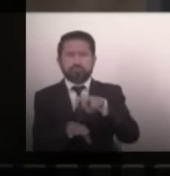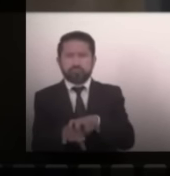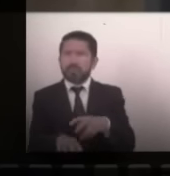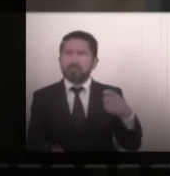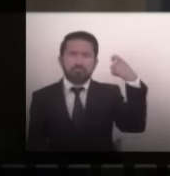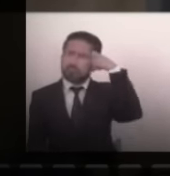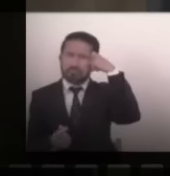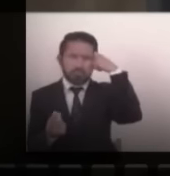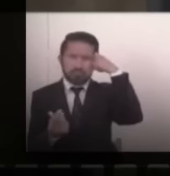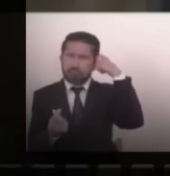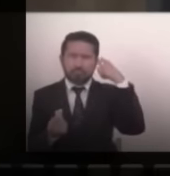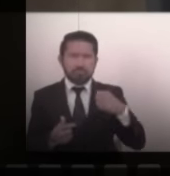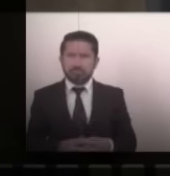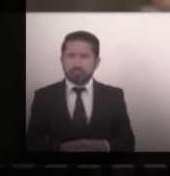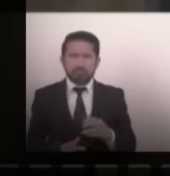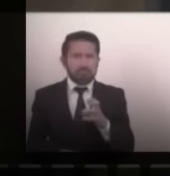a